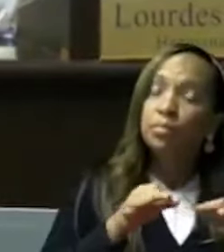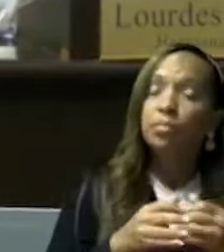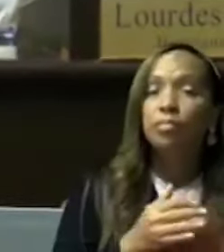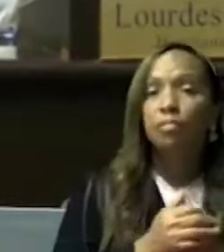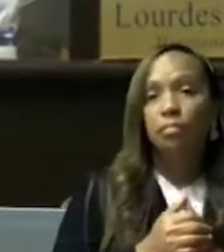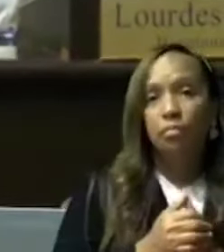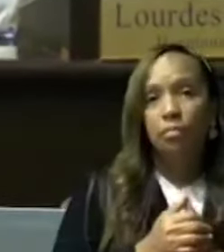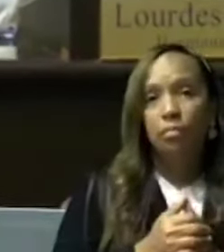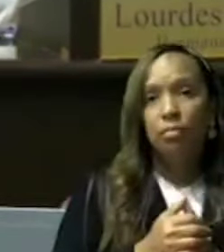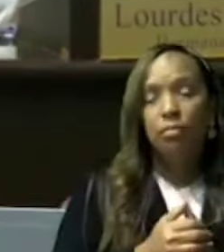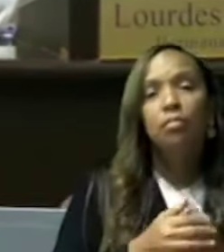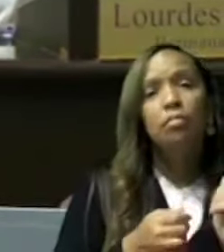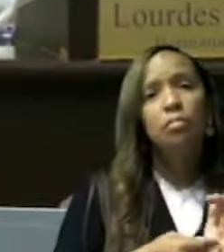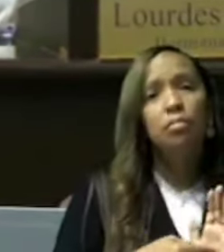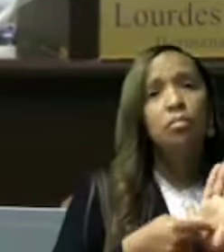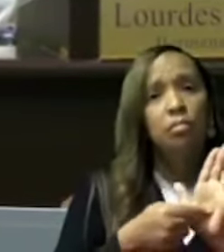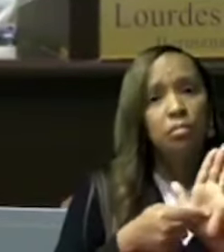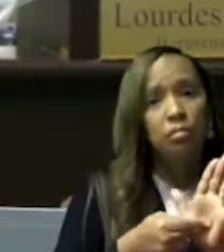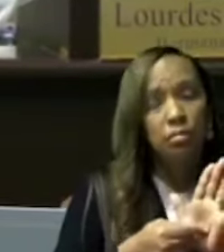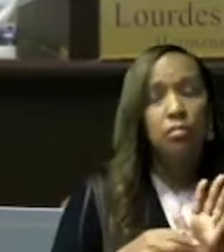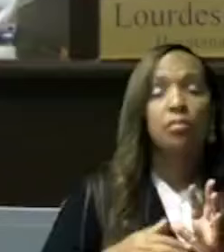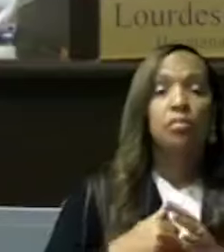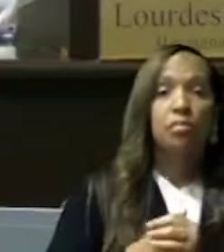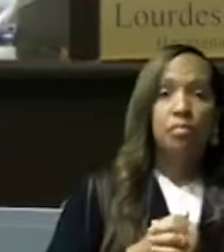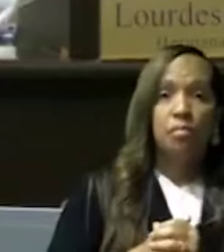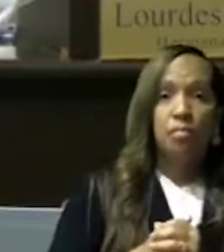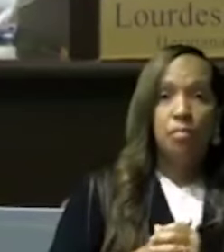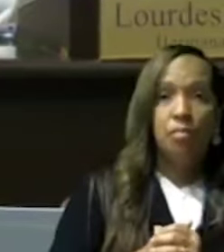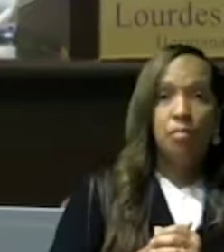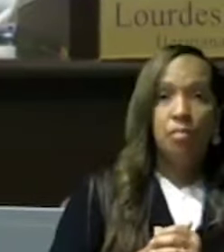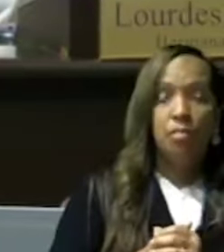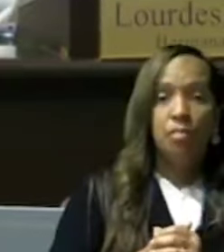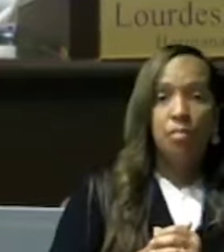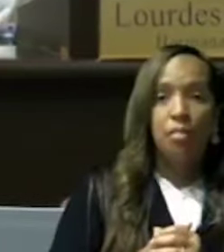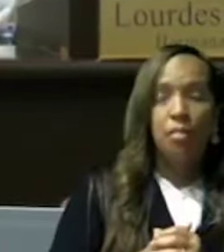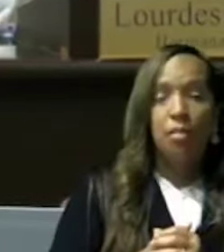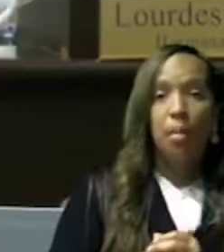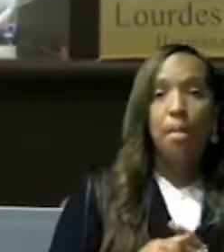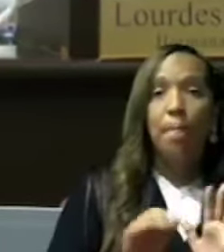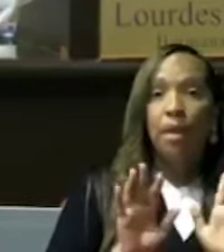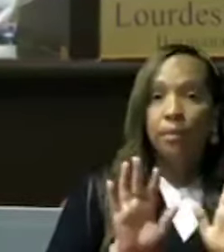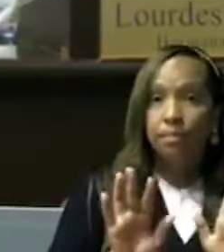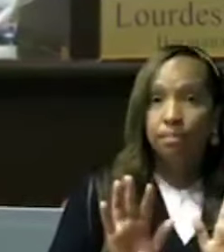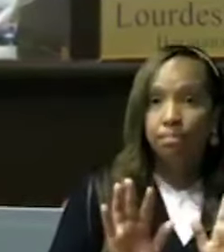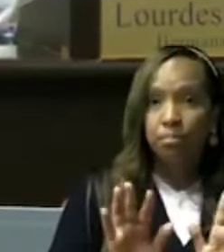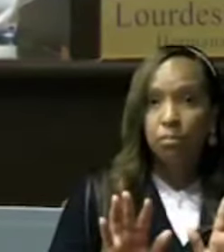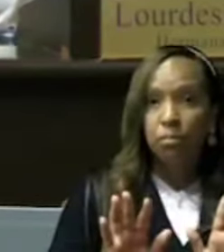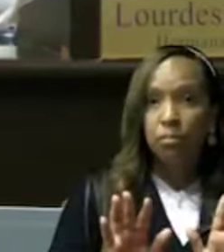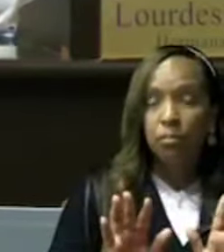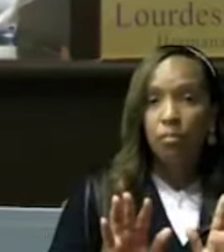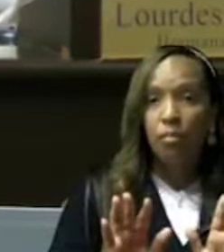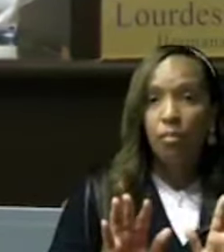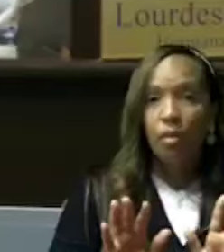No podemos venir a decir cosas que no son. Una simple instrucción